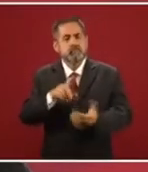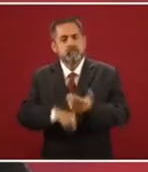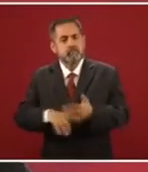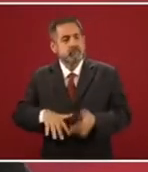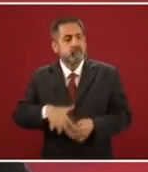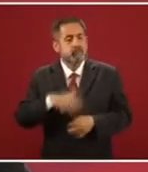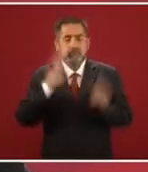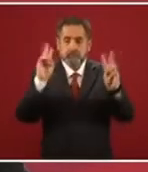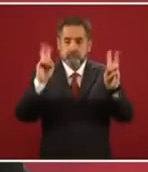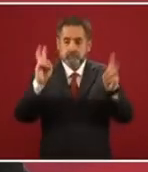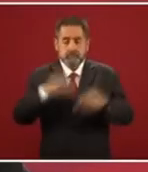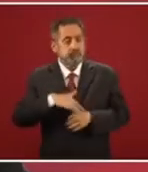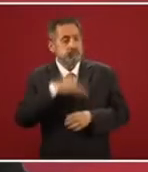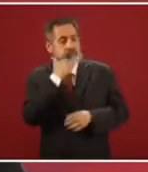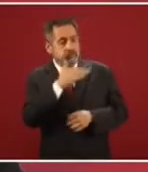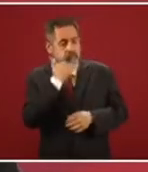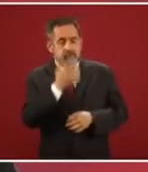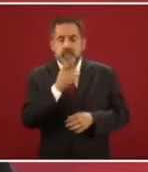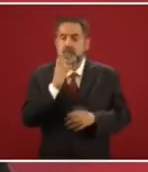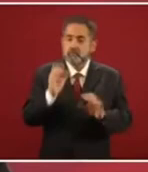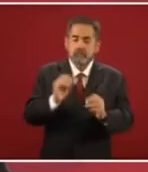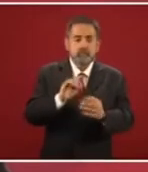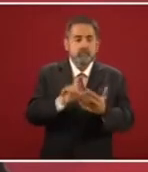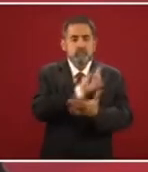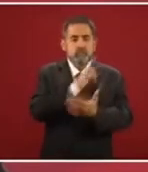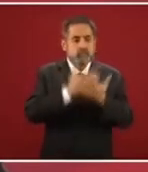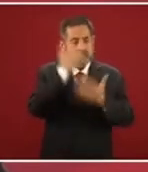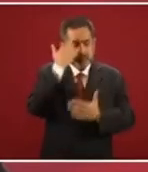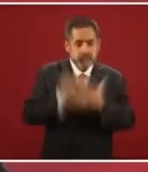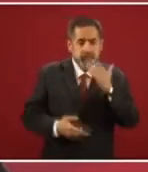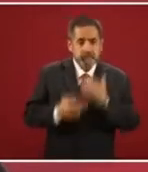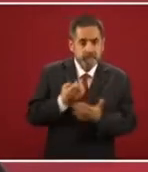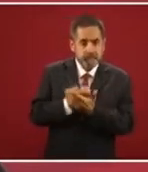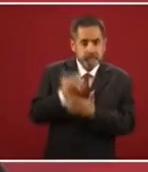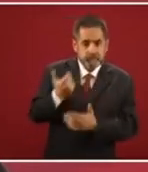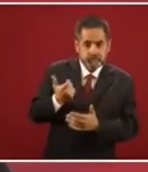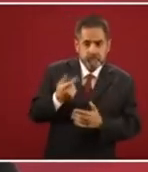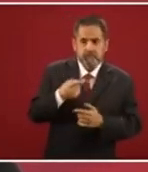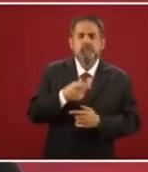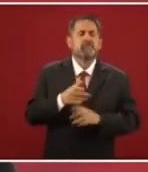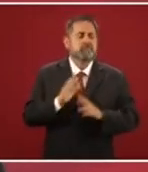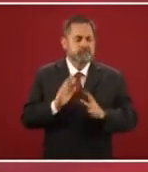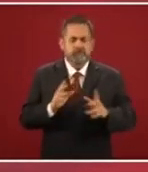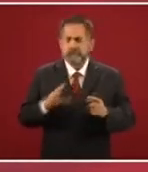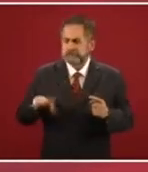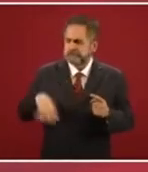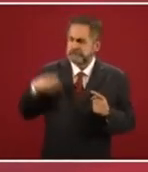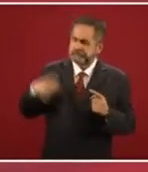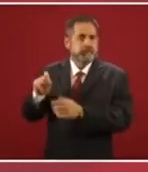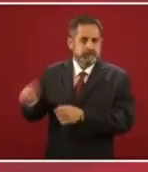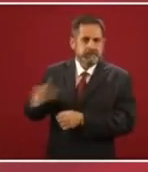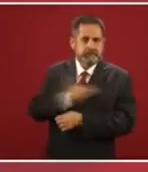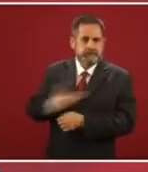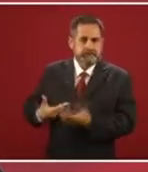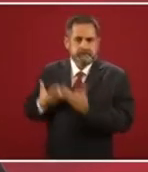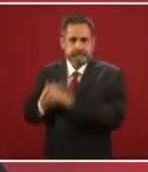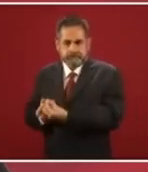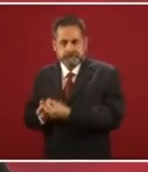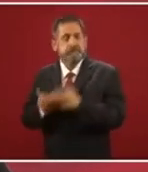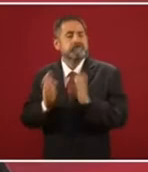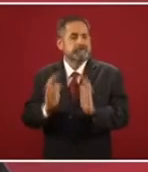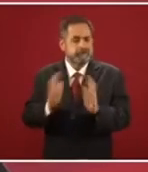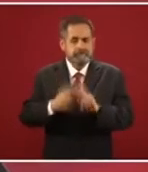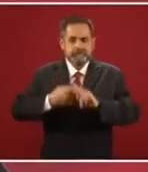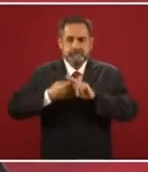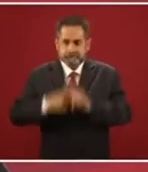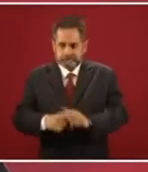por 2,000 millones de pesos al instituto para devolverle al pueblo lo robado, producto de la recuperación de bienes. Hemos iniciado una